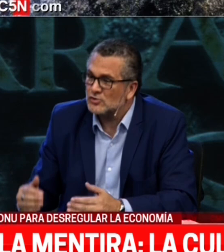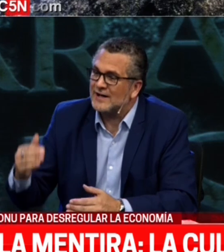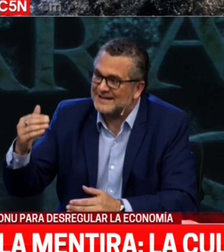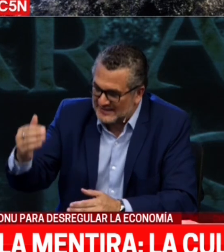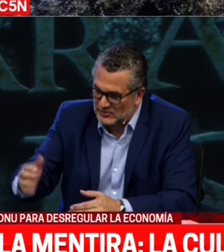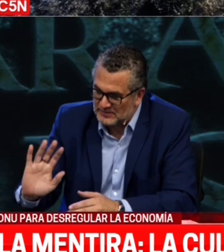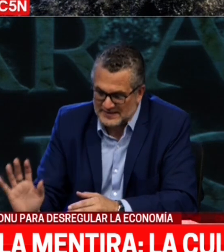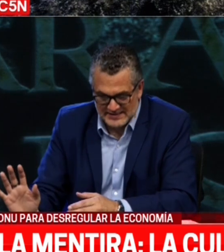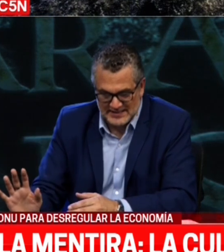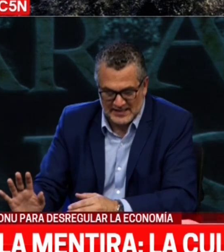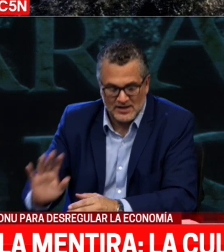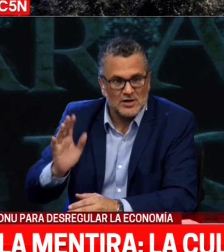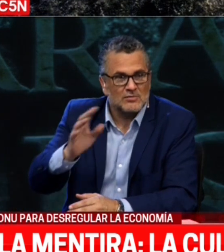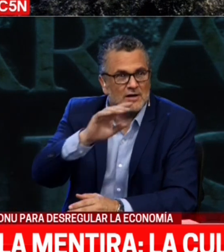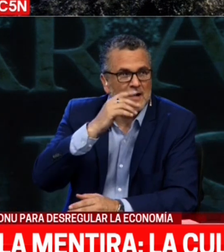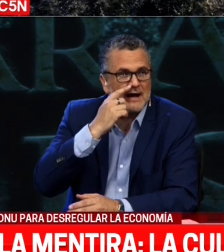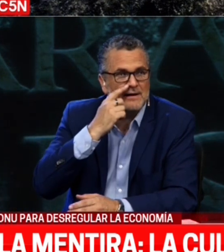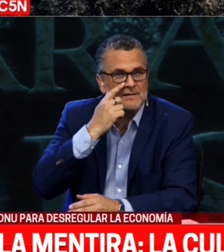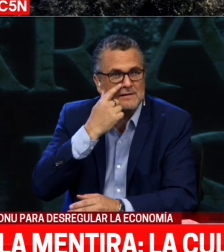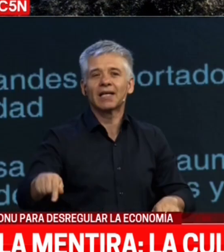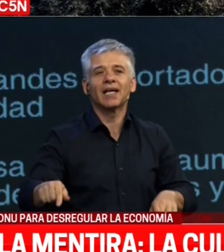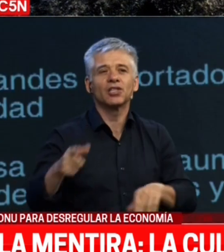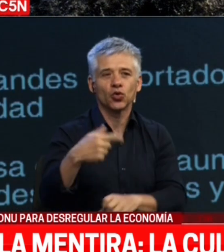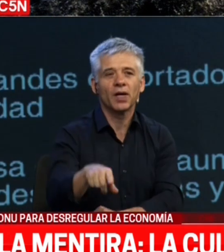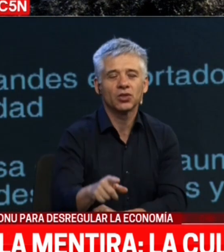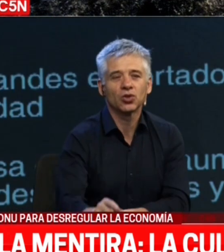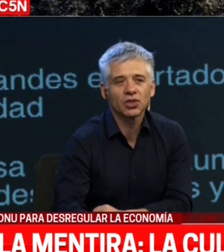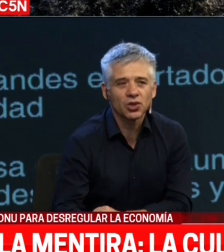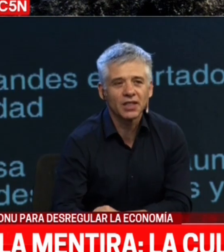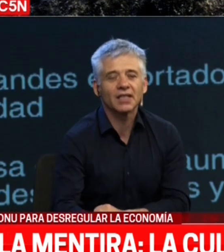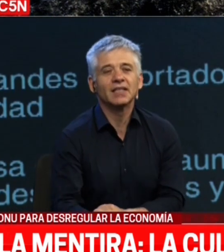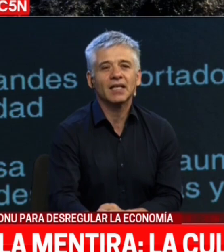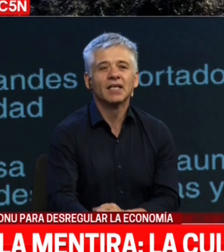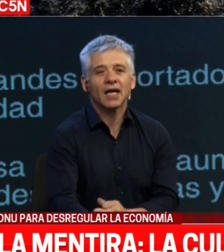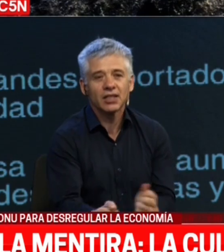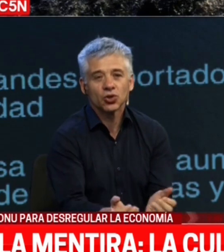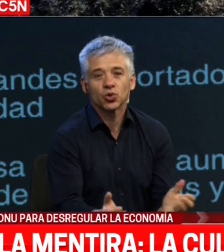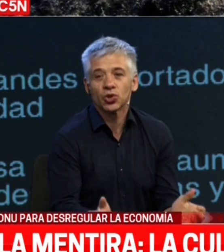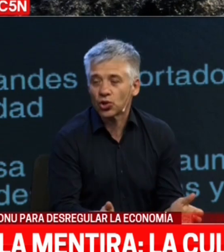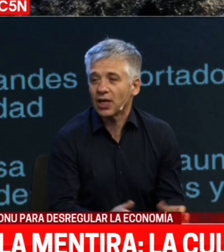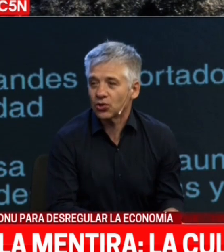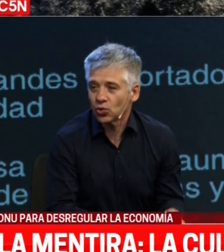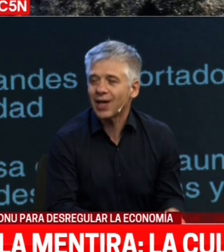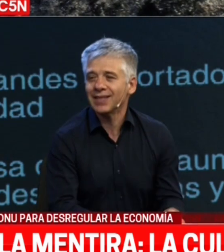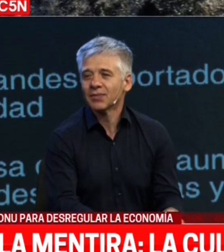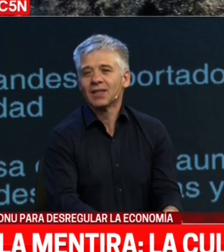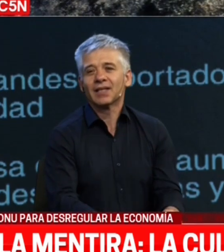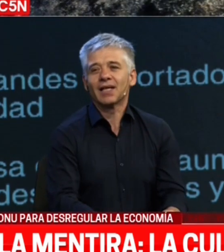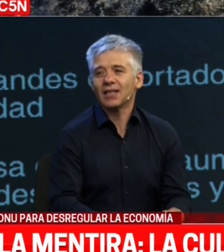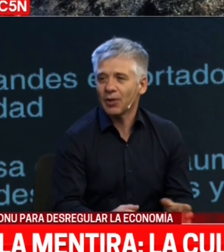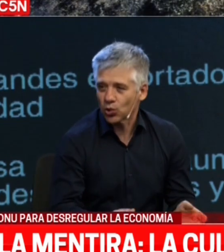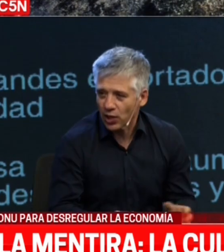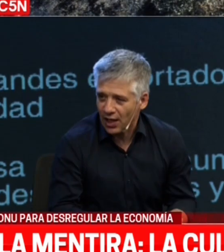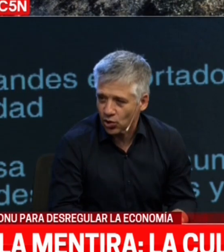pregunto hasta dónde piensan llegar yo lo que quiero aclarar y sumar En todo caso es que en realidad hay que construir otro relato no hay